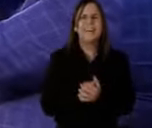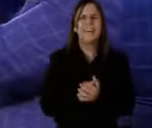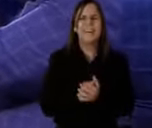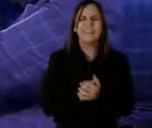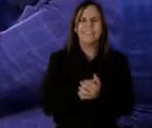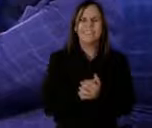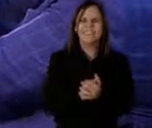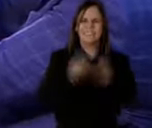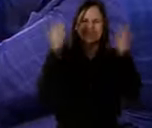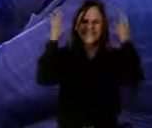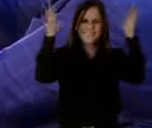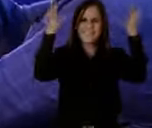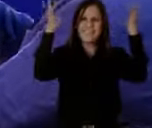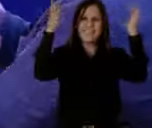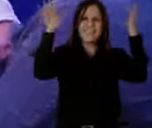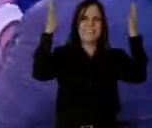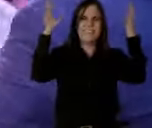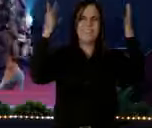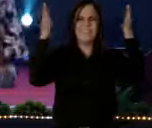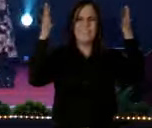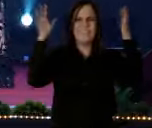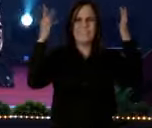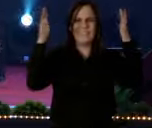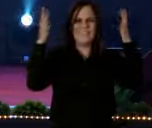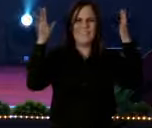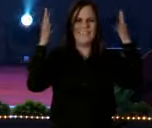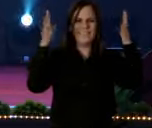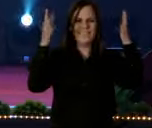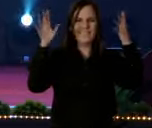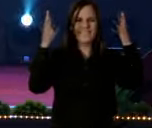Denle un aplauso a Dios.